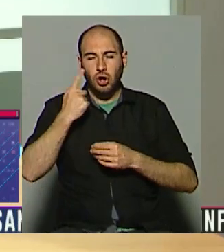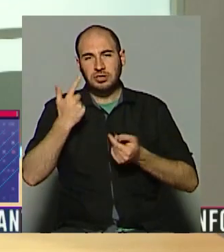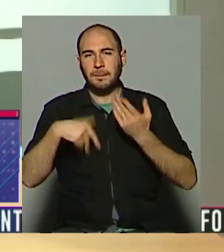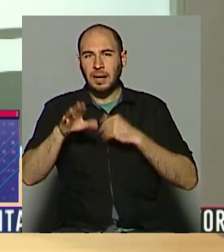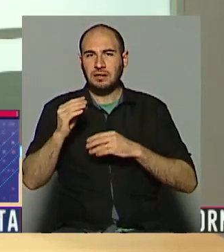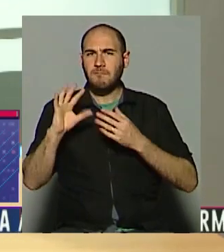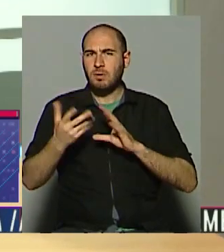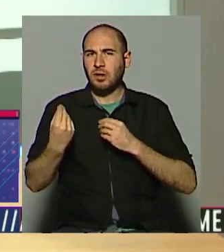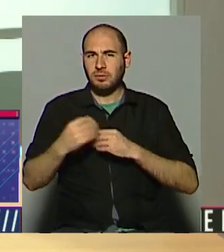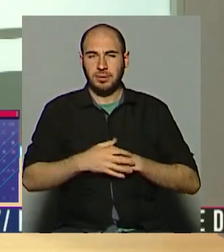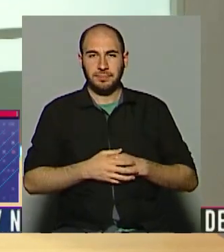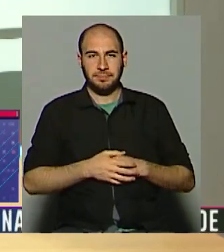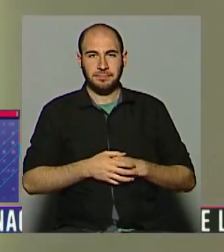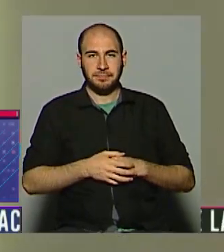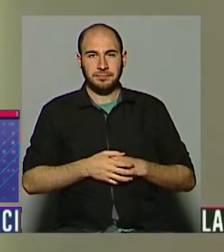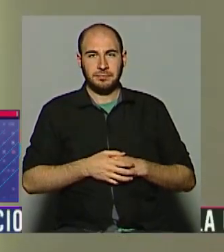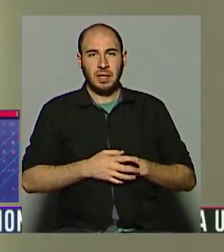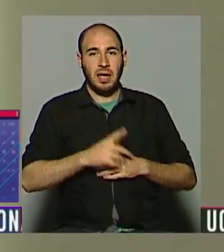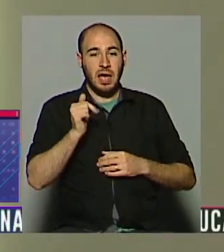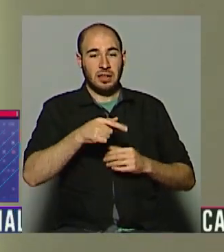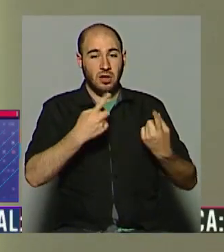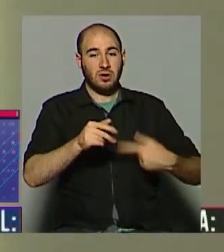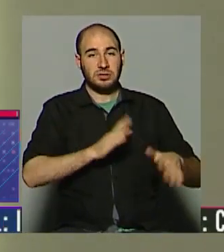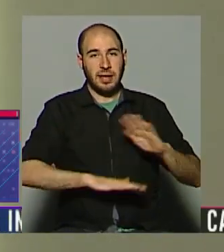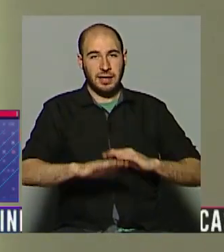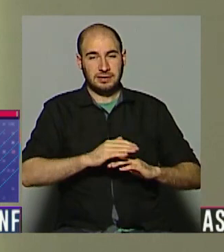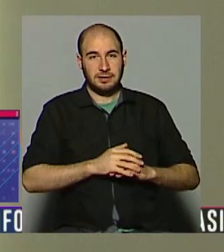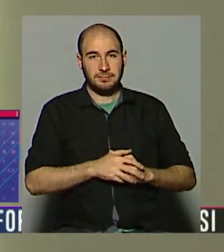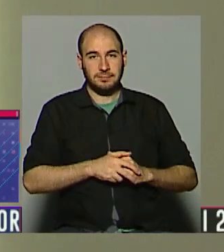un poquito, ¿cómo pueden hacer? Esto es una actividad que es,